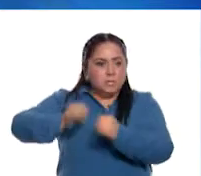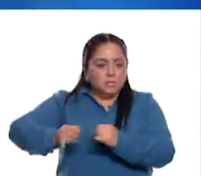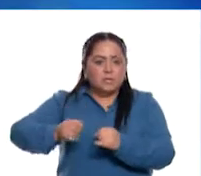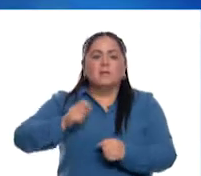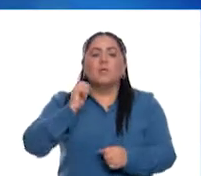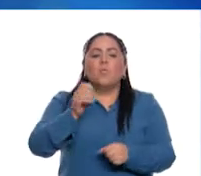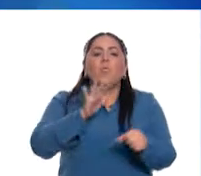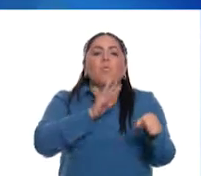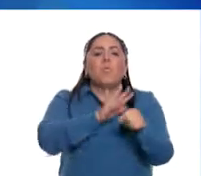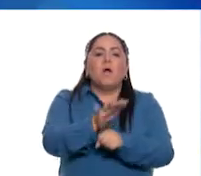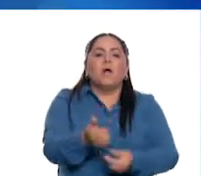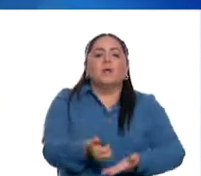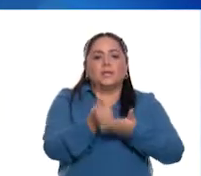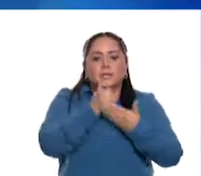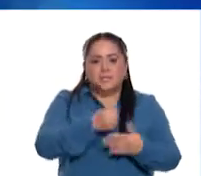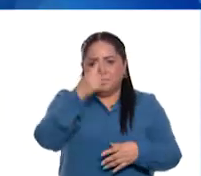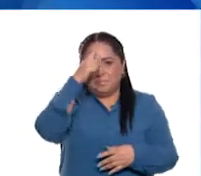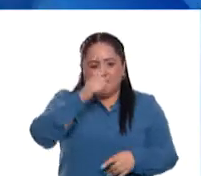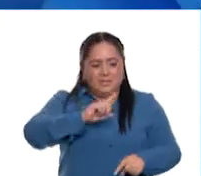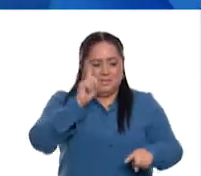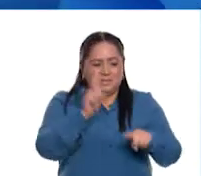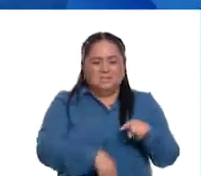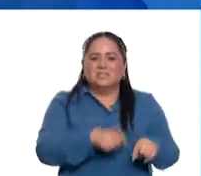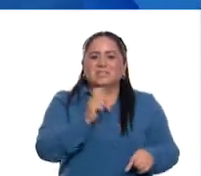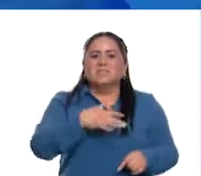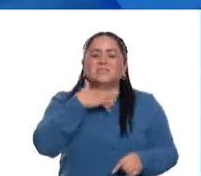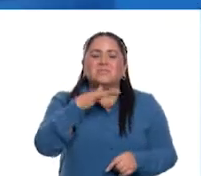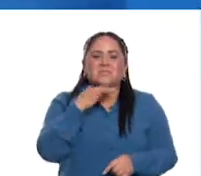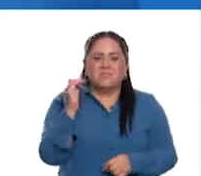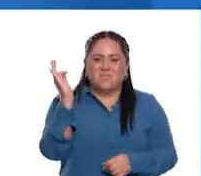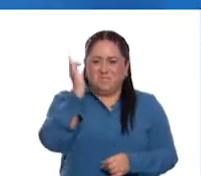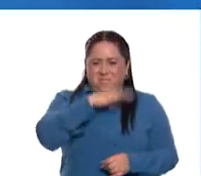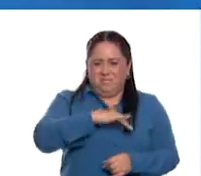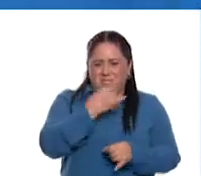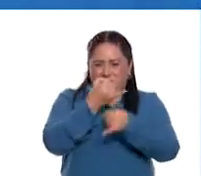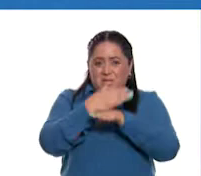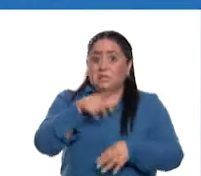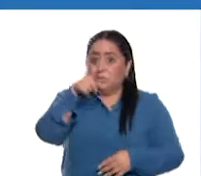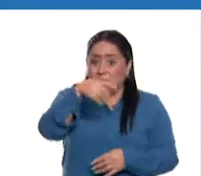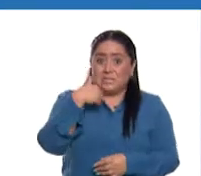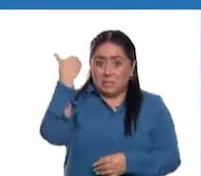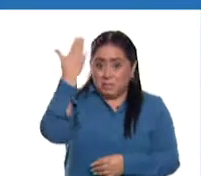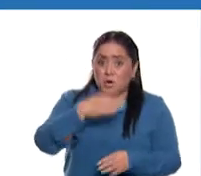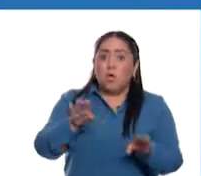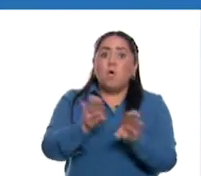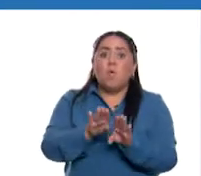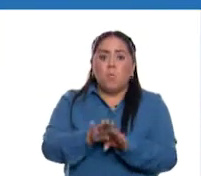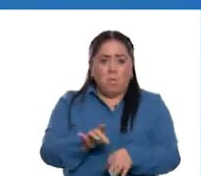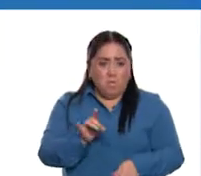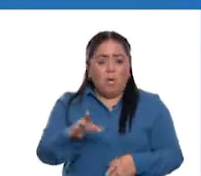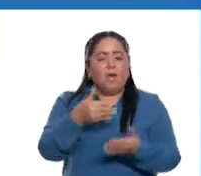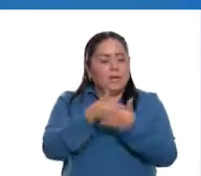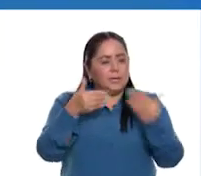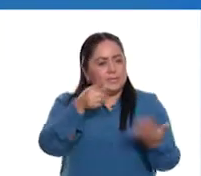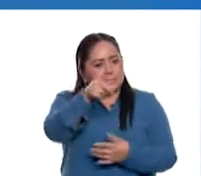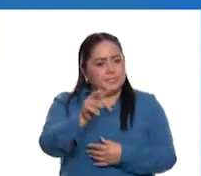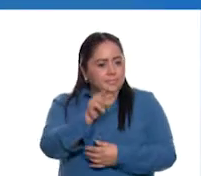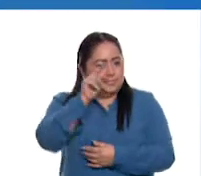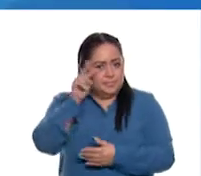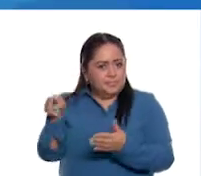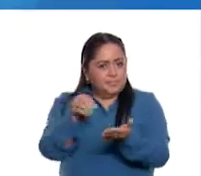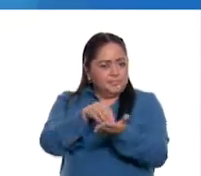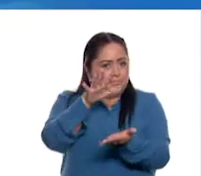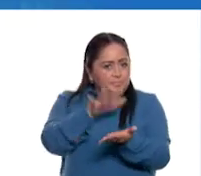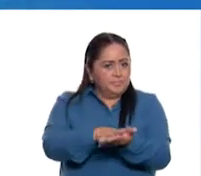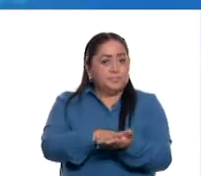colectivas, las cuales nos ayudarán a combatir la desinformación. Si tú también quieres saber cómo podemos combatirla, a continuación, toma